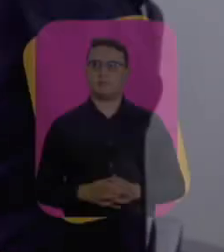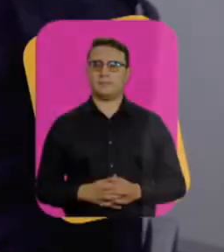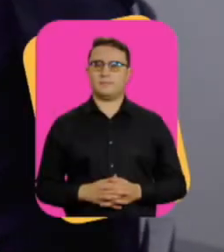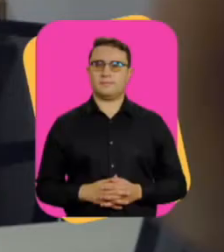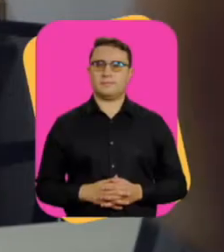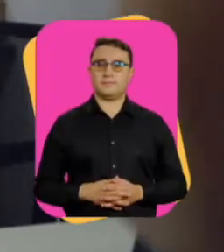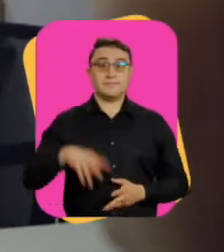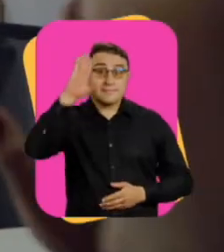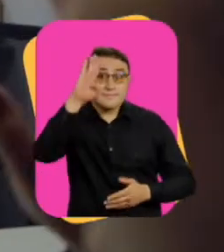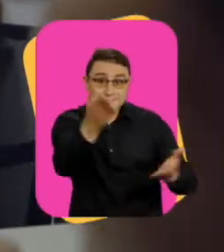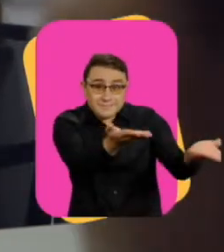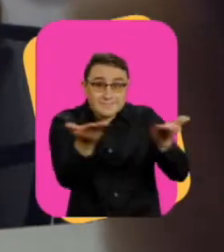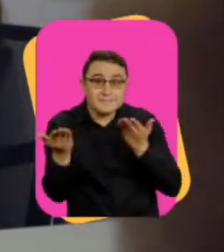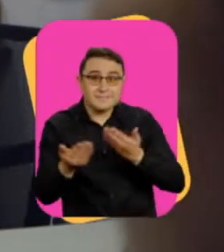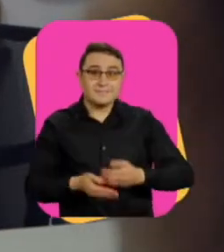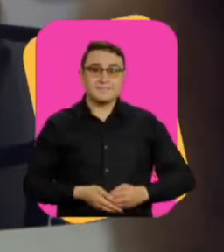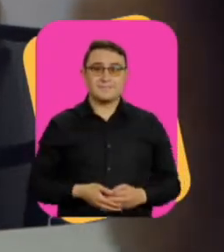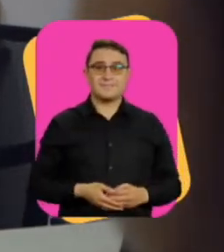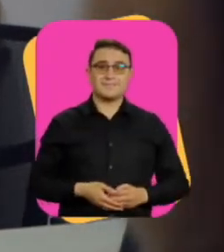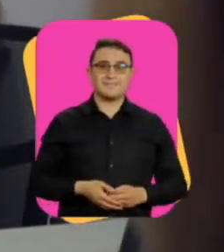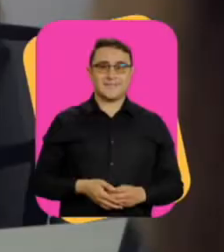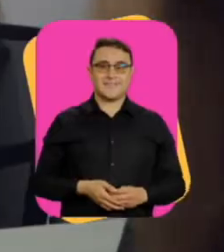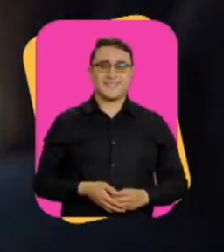Hola, ¿sigue?